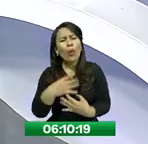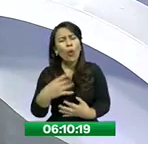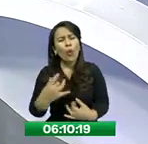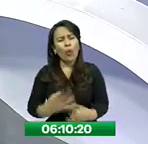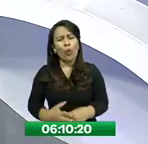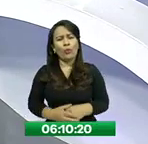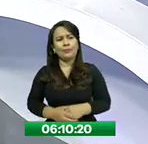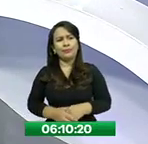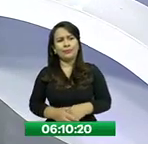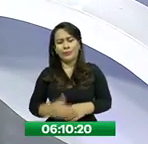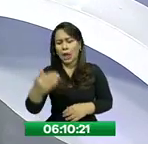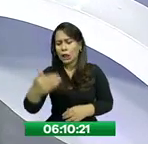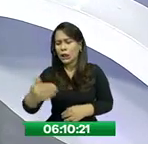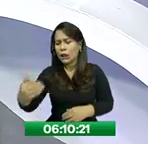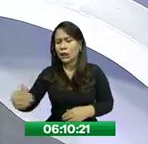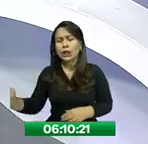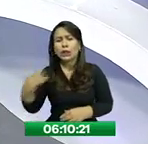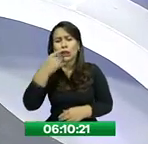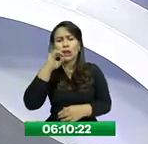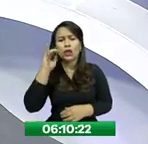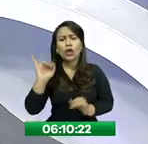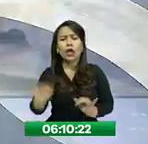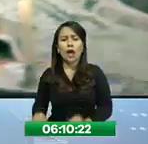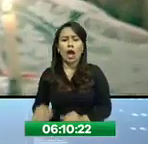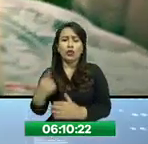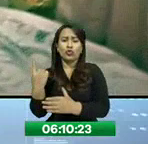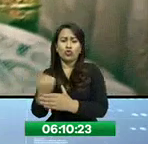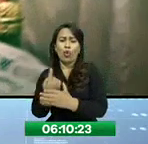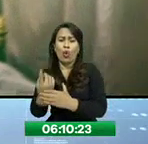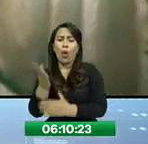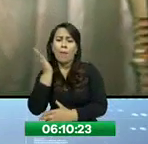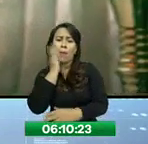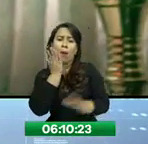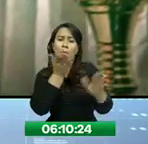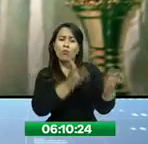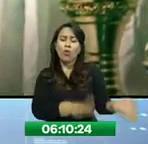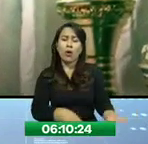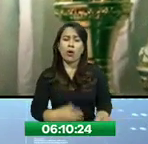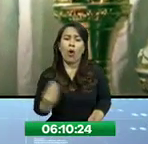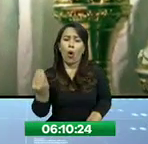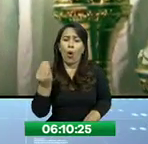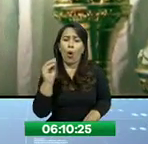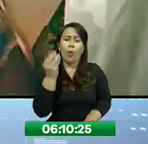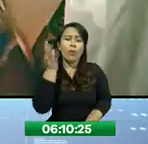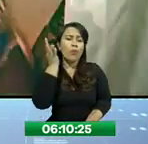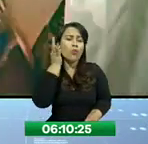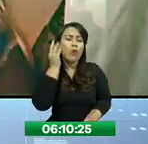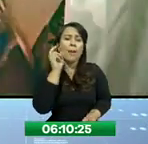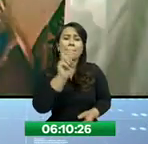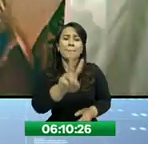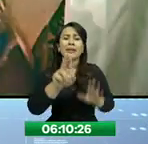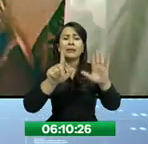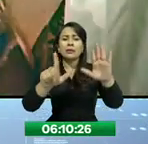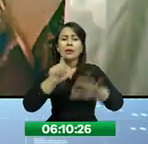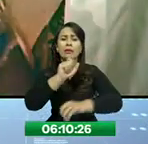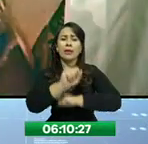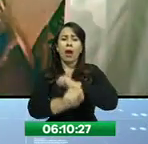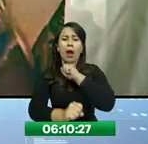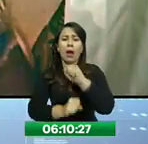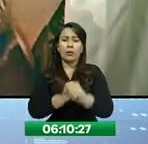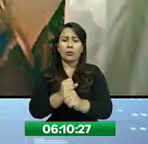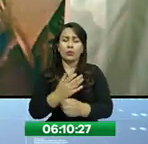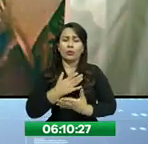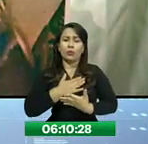crimen es las criaturas que quedan en la orfandad, que pierden a su madre, una joven mujer de apenas 27 años. Y